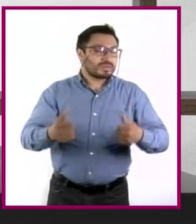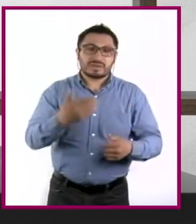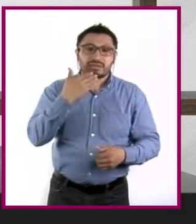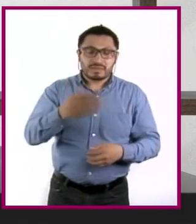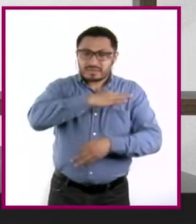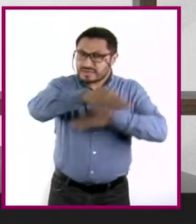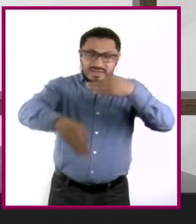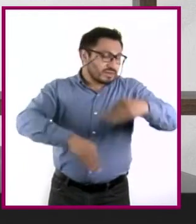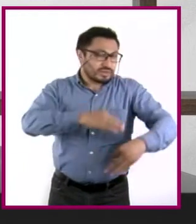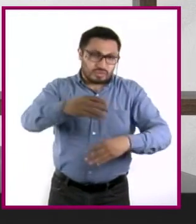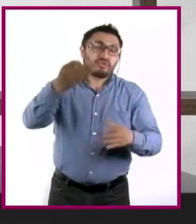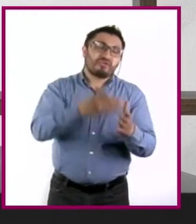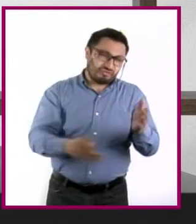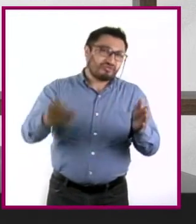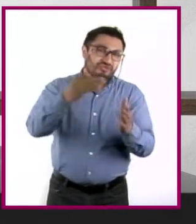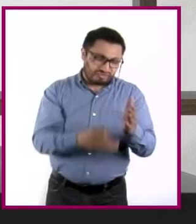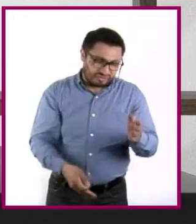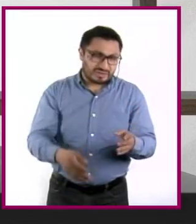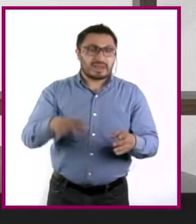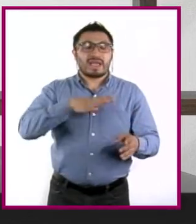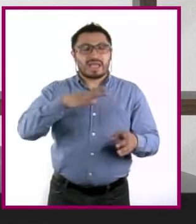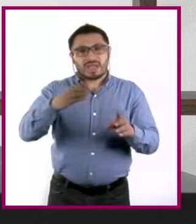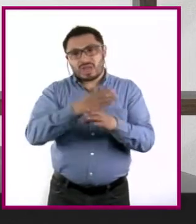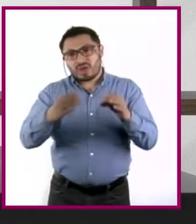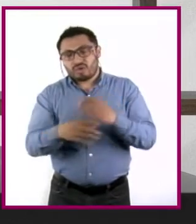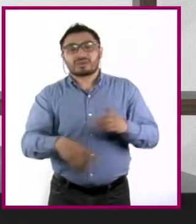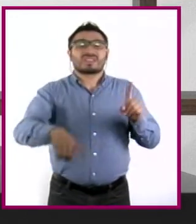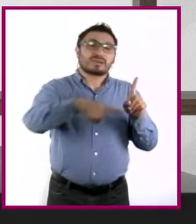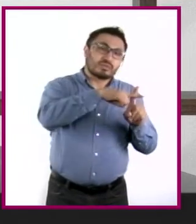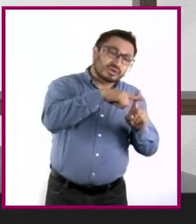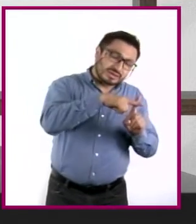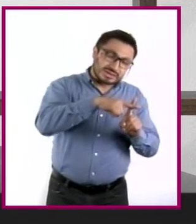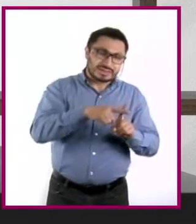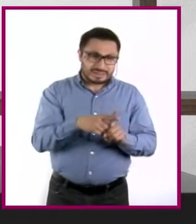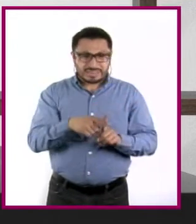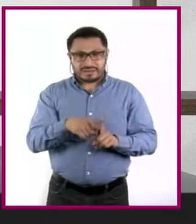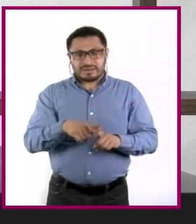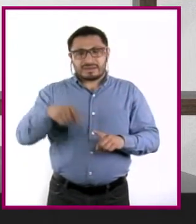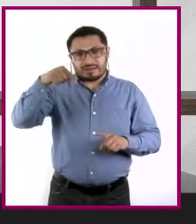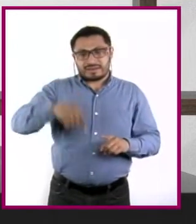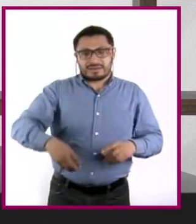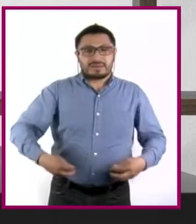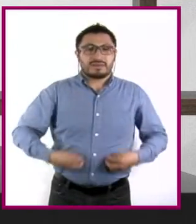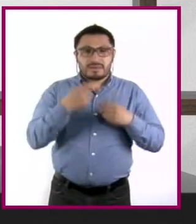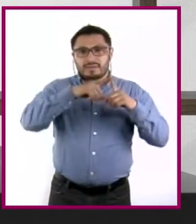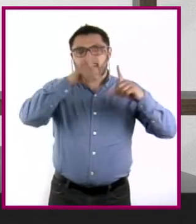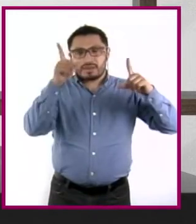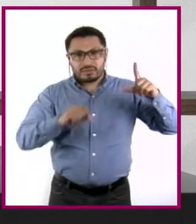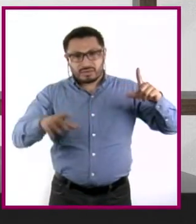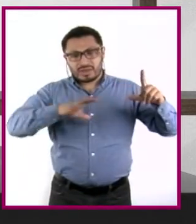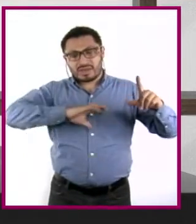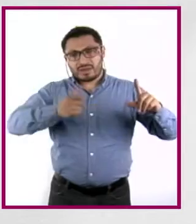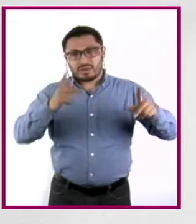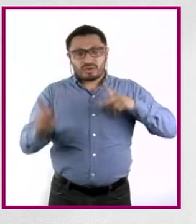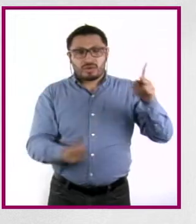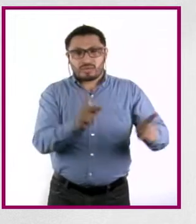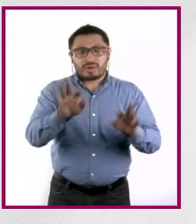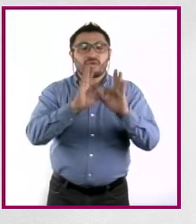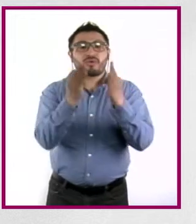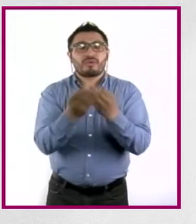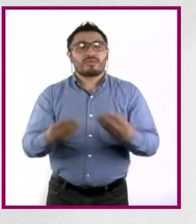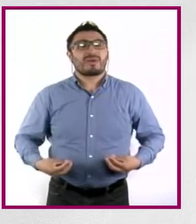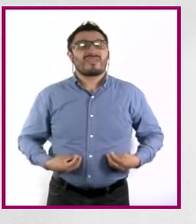municipales del estado de Chiapas. Los rebeldes se hicieron llamar el Ejército Zapatista de Liberación Nacional y muy pronto volvieron a poner en